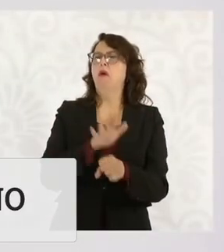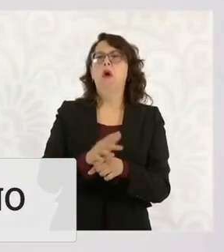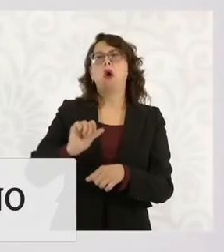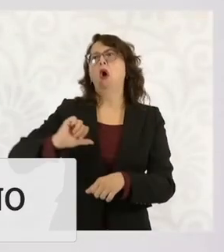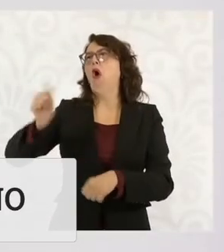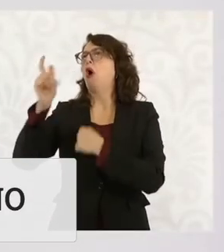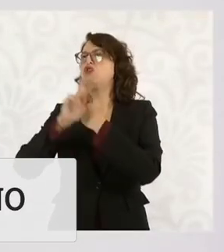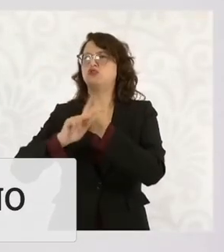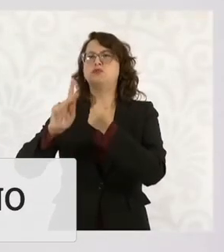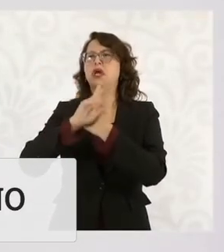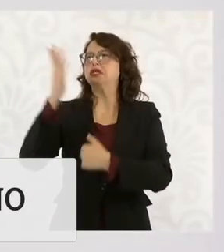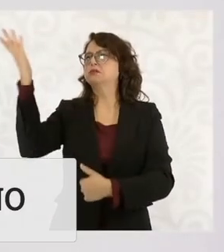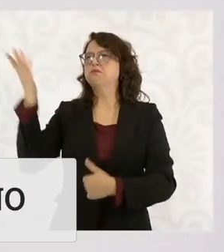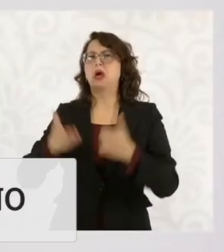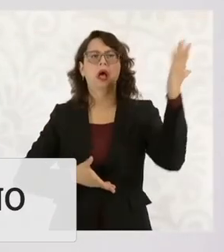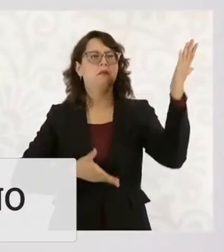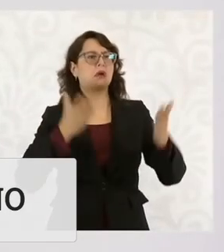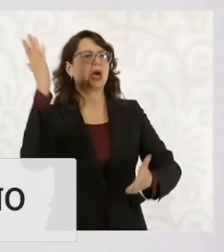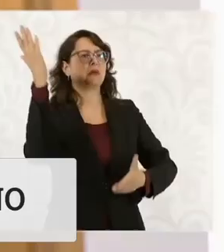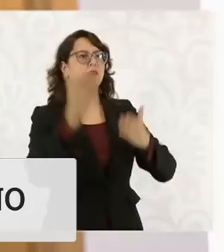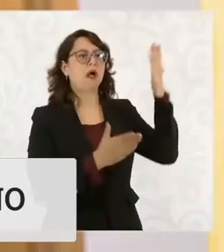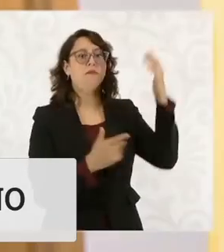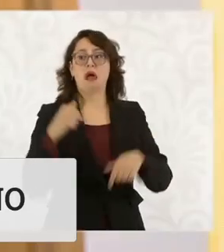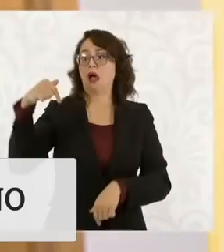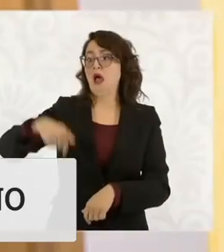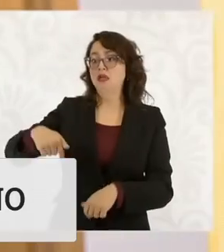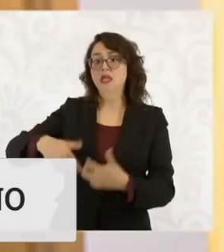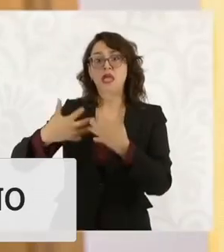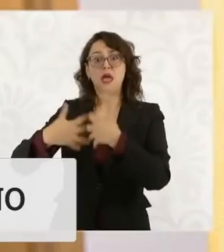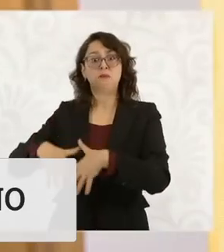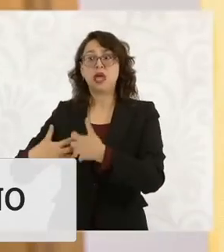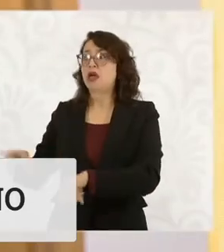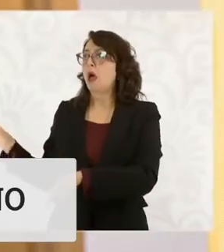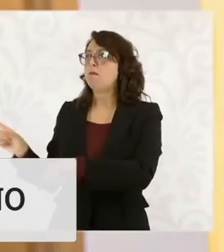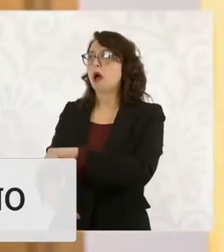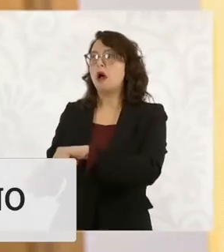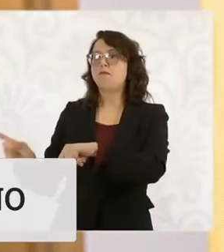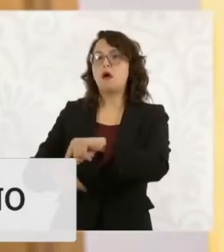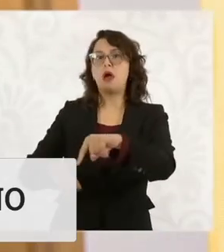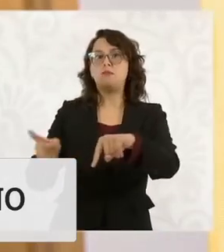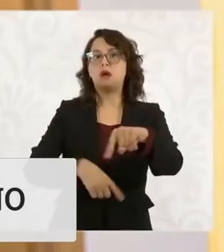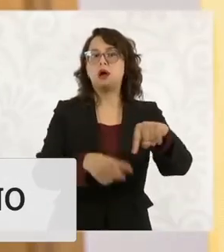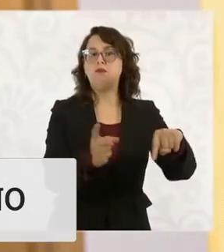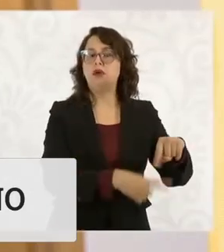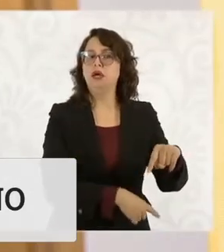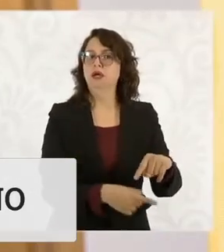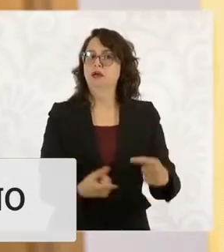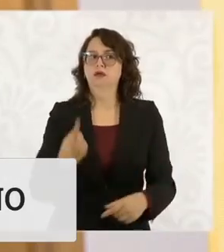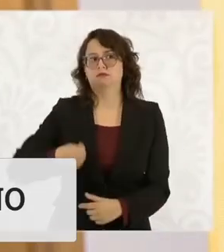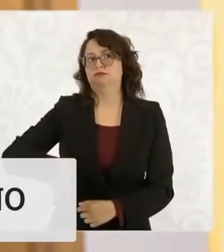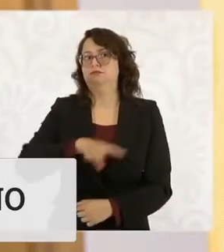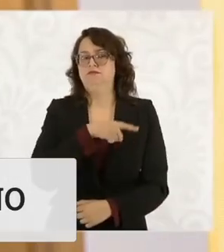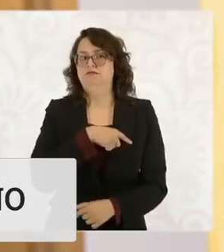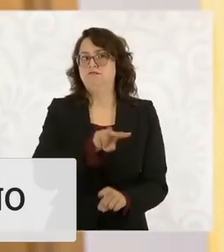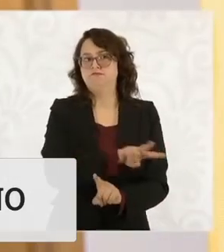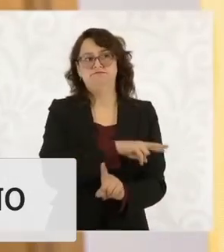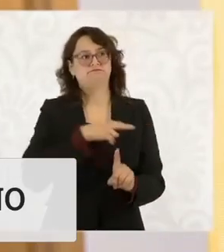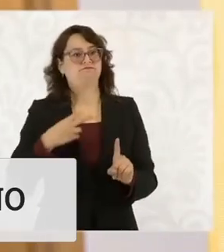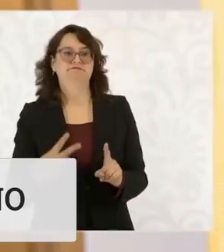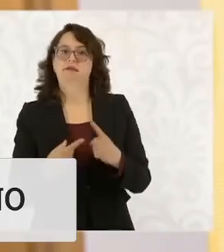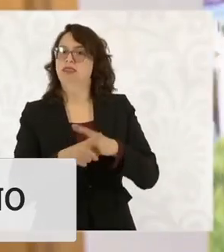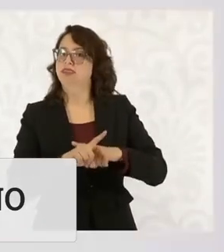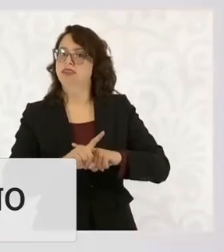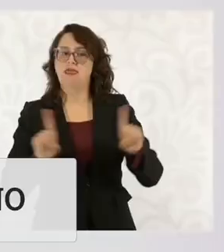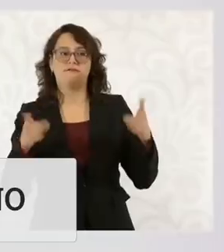fue desmantelando una buena parte de la planta productiva del país. Nosotros tenemos otra visión. El